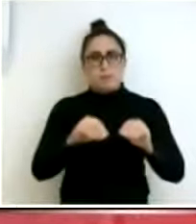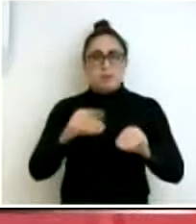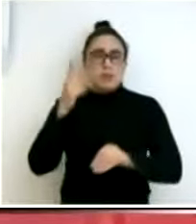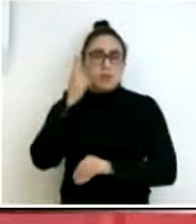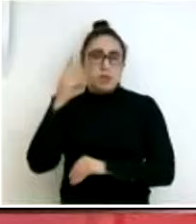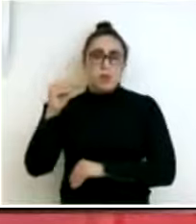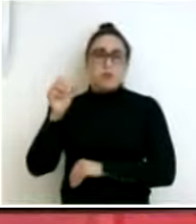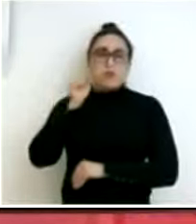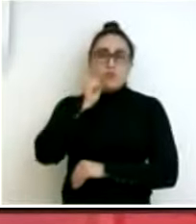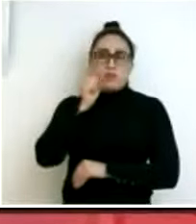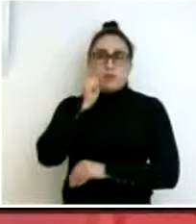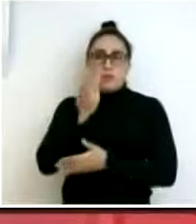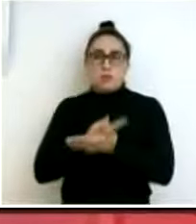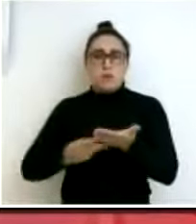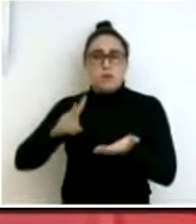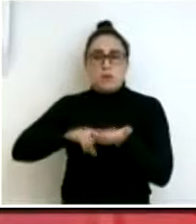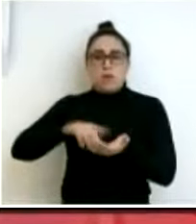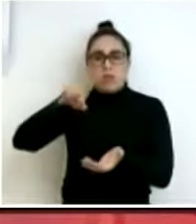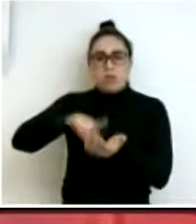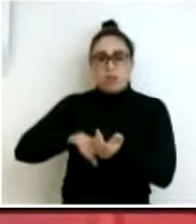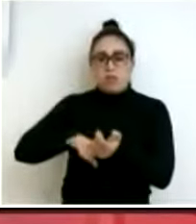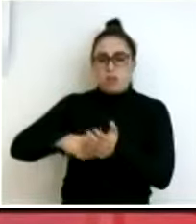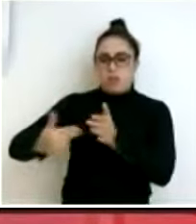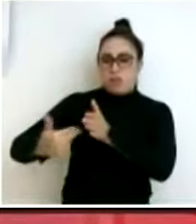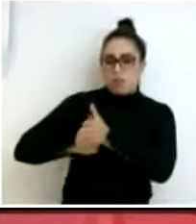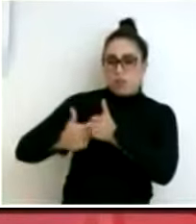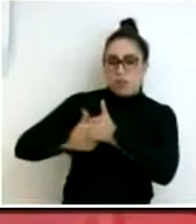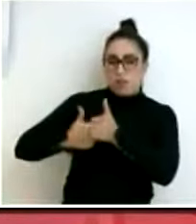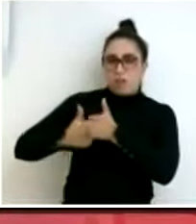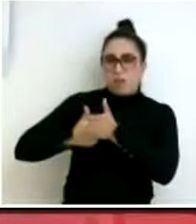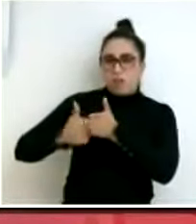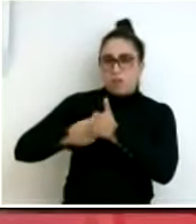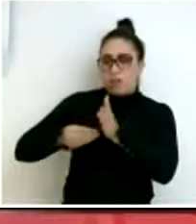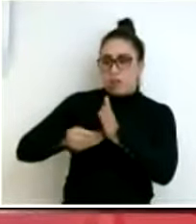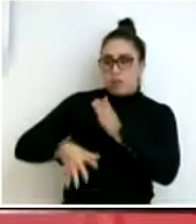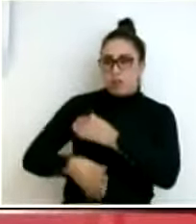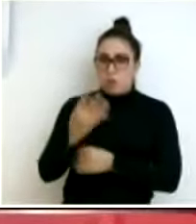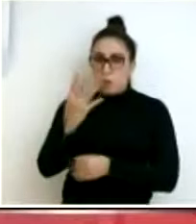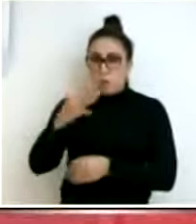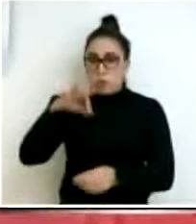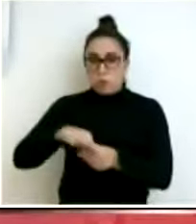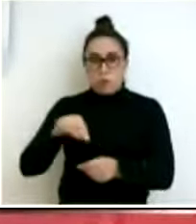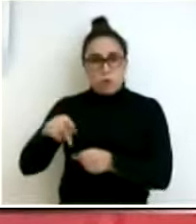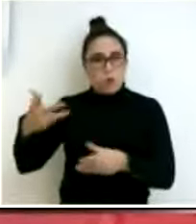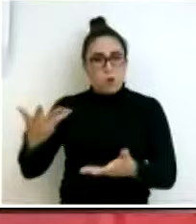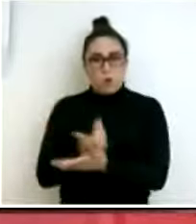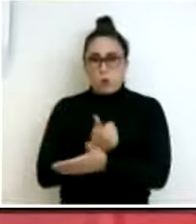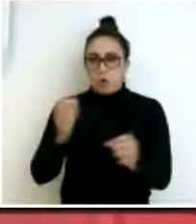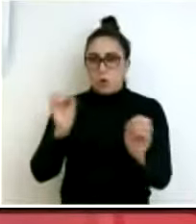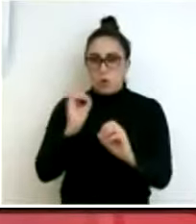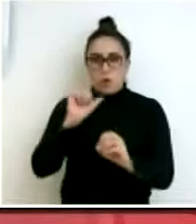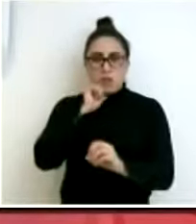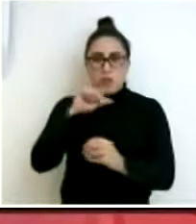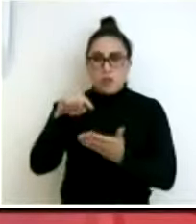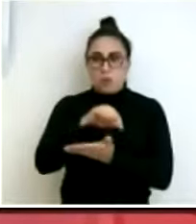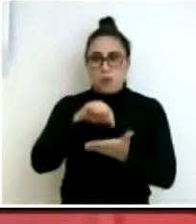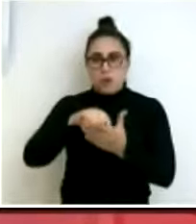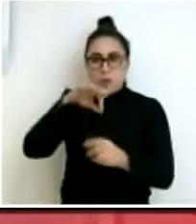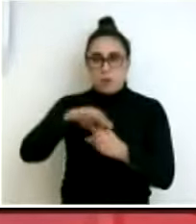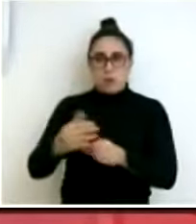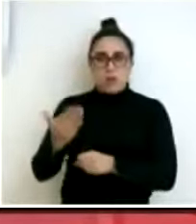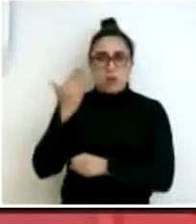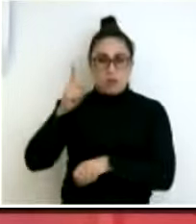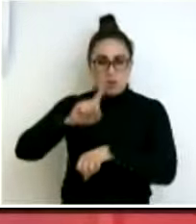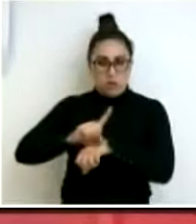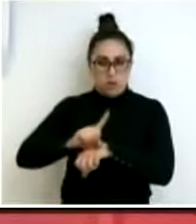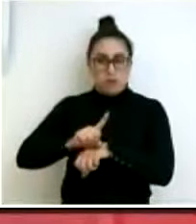al obtener en lo oscurito 4 votos que no ganaron en las urnas, pero que